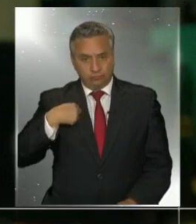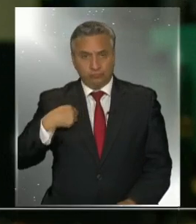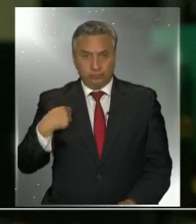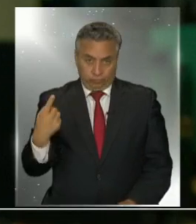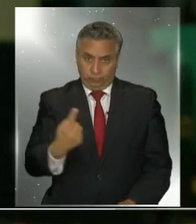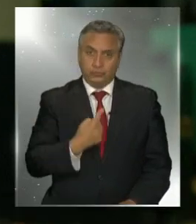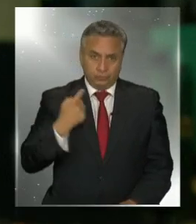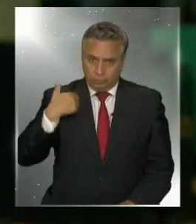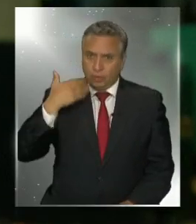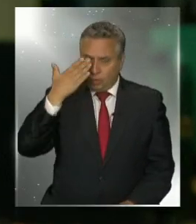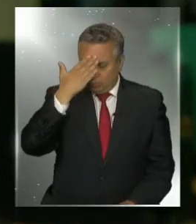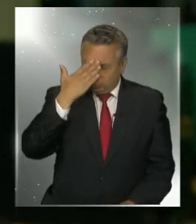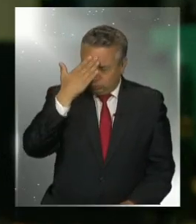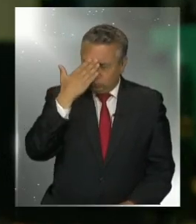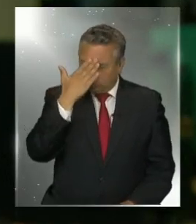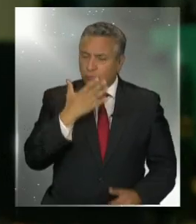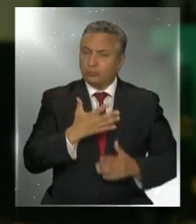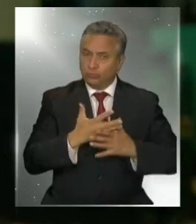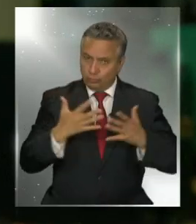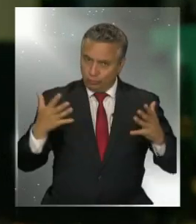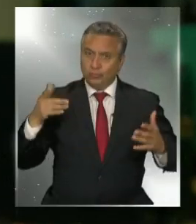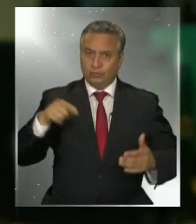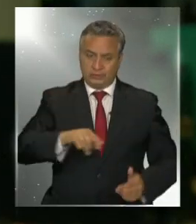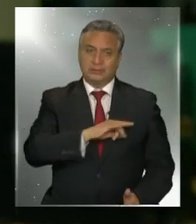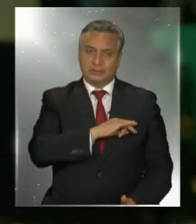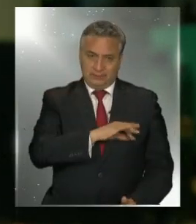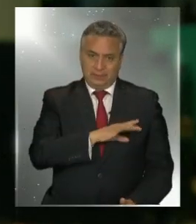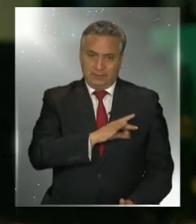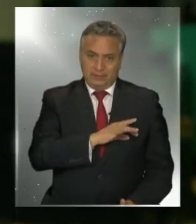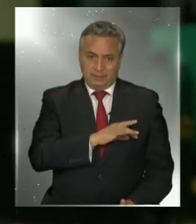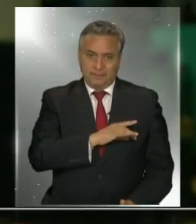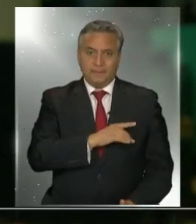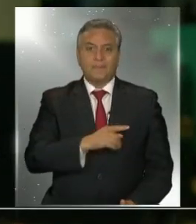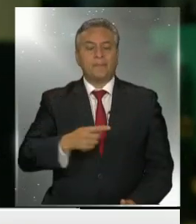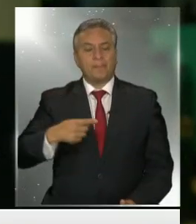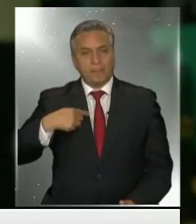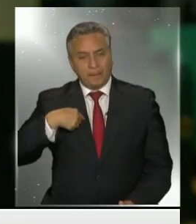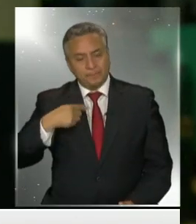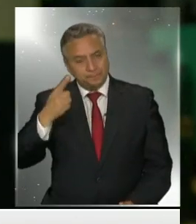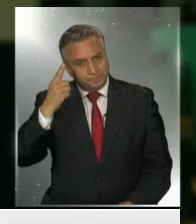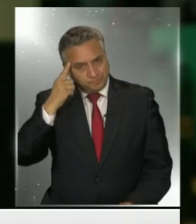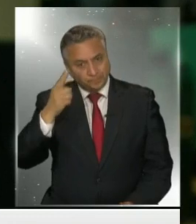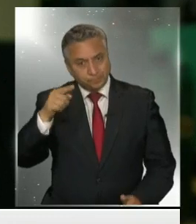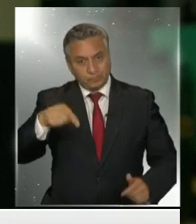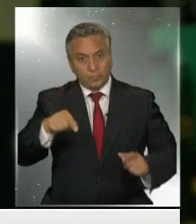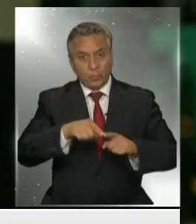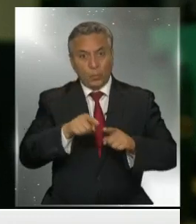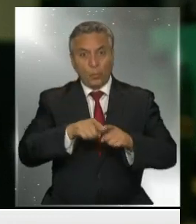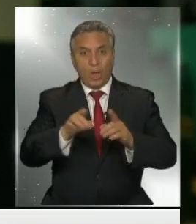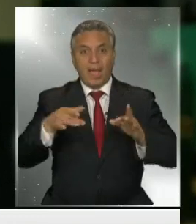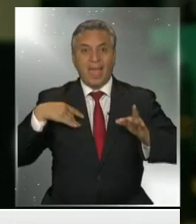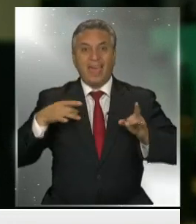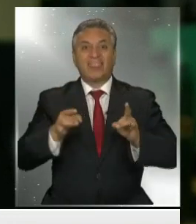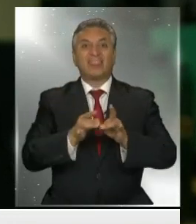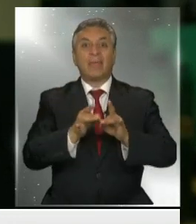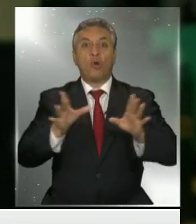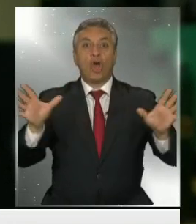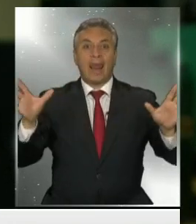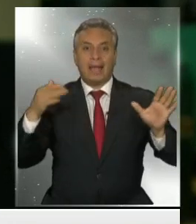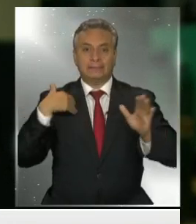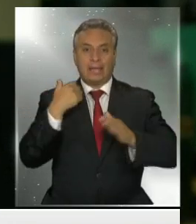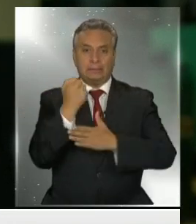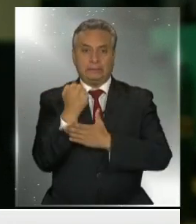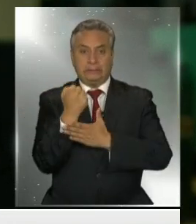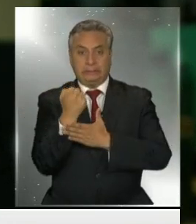enormemente lo que está pasando en el país creo que vemos que se nos hunde nuestra democracia y nosotros no vamos a hacer